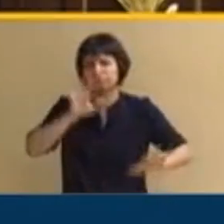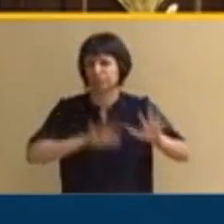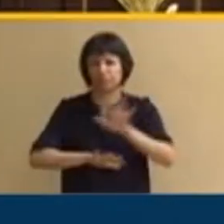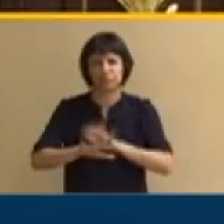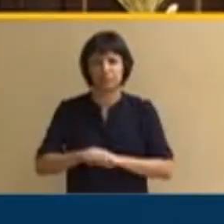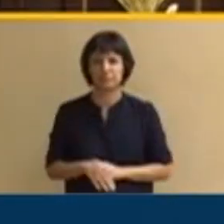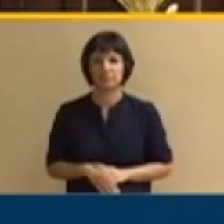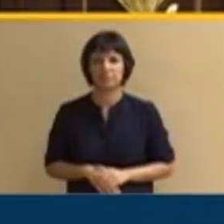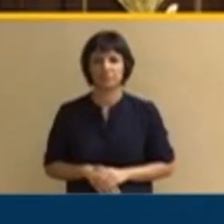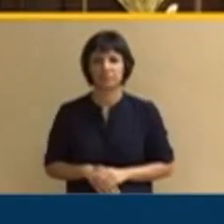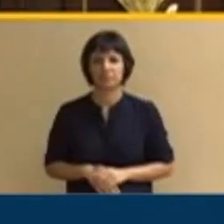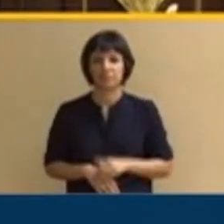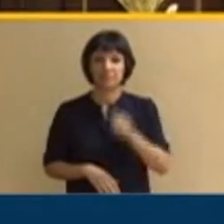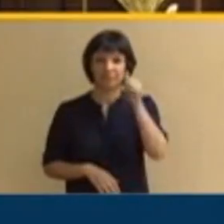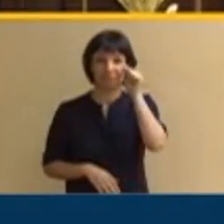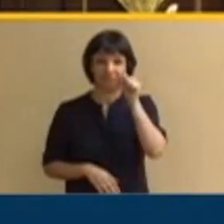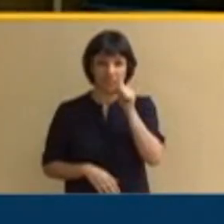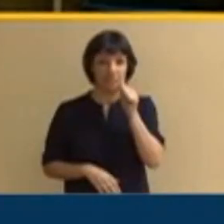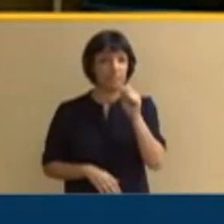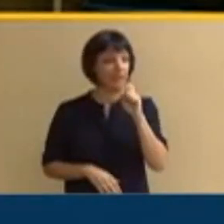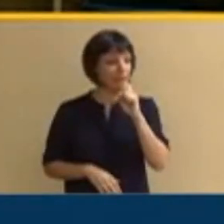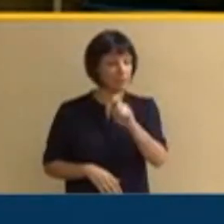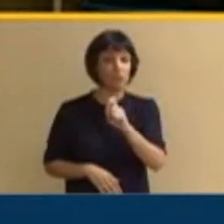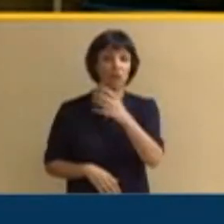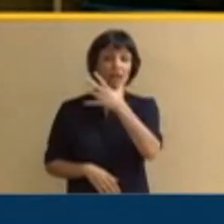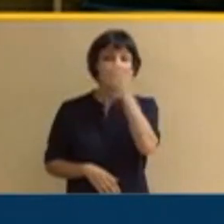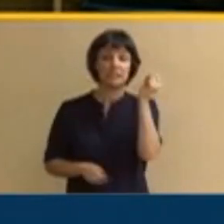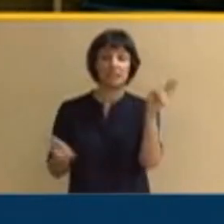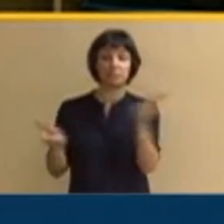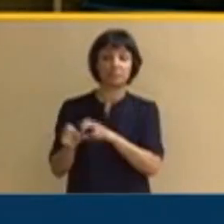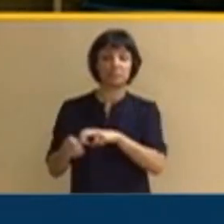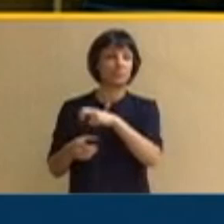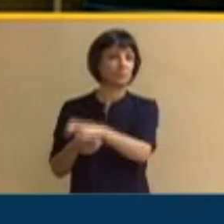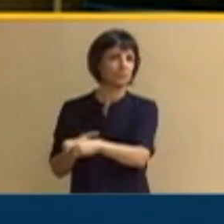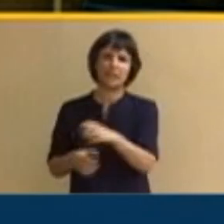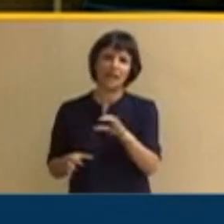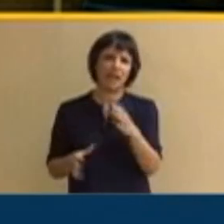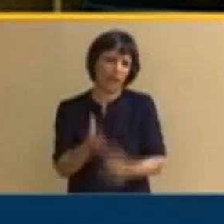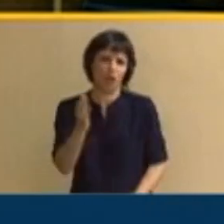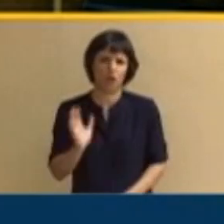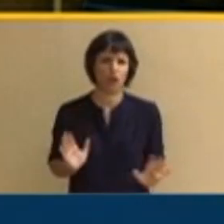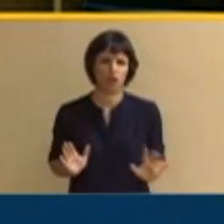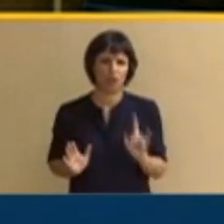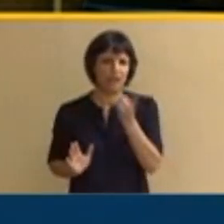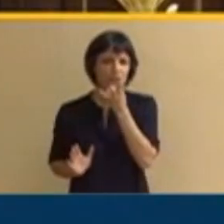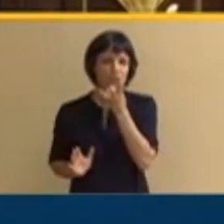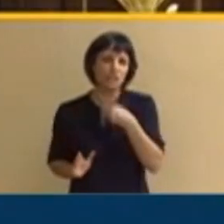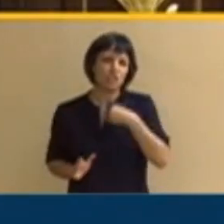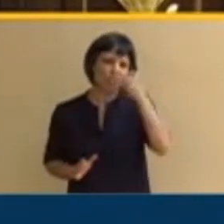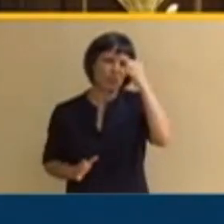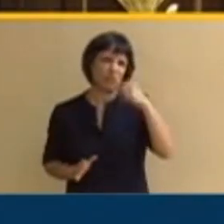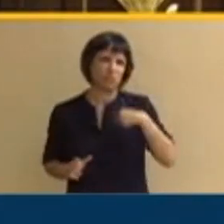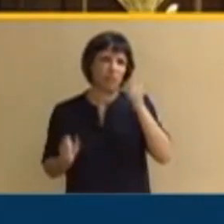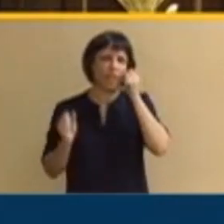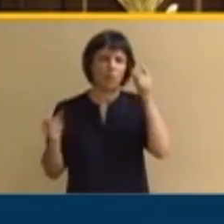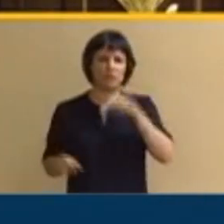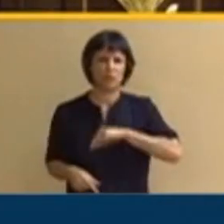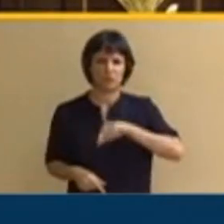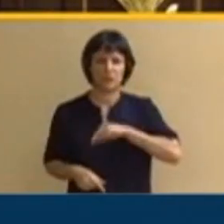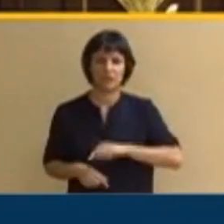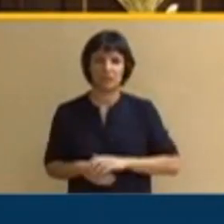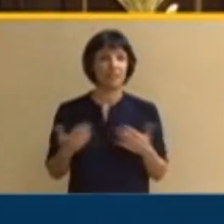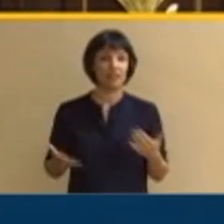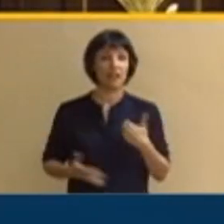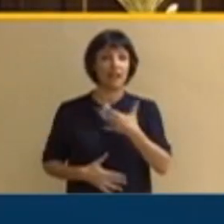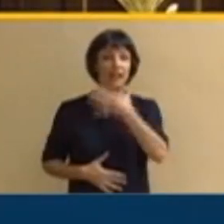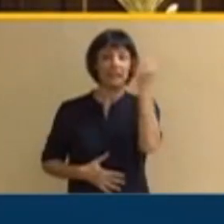veto al señor Iglesias. Fue un error. Y creo que a estas alturas lo sabe. Lo único que ha provocado es subir el